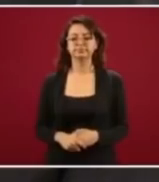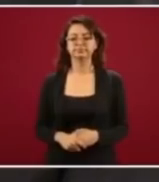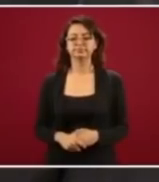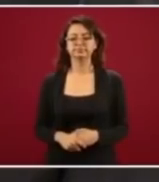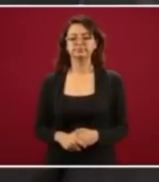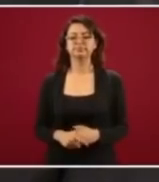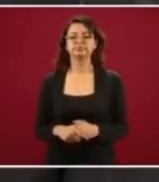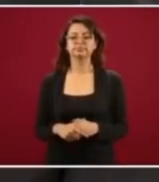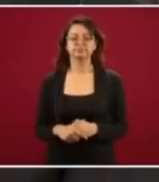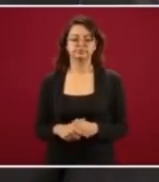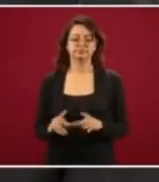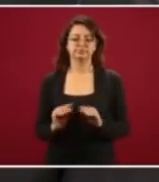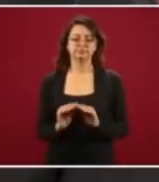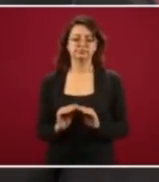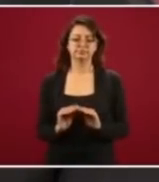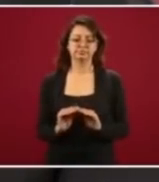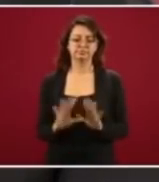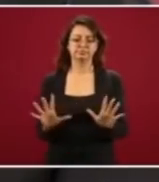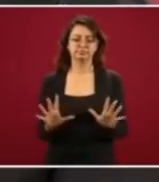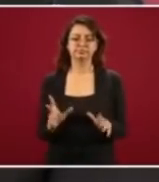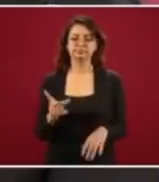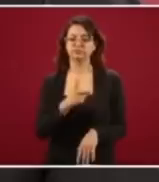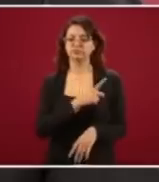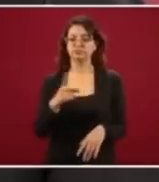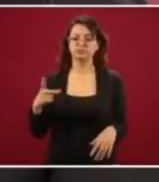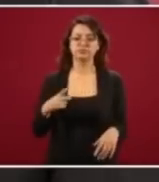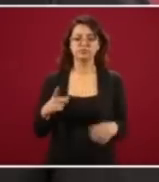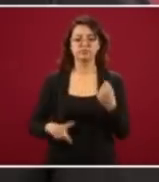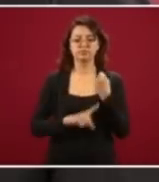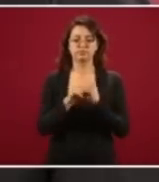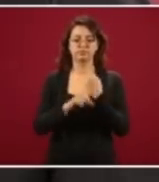vamos a resolver por completo el problema.